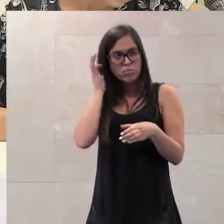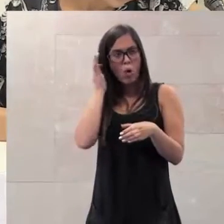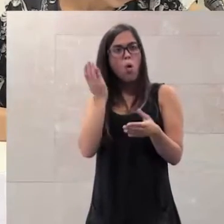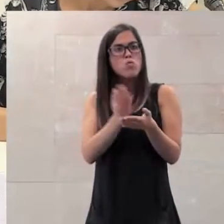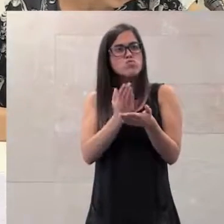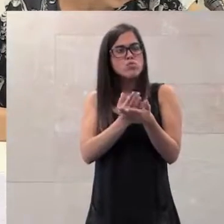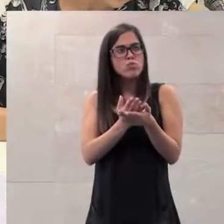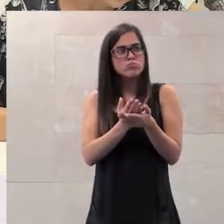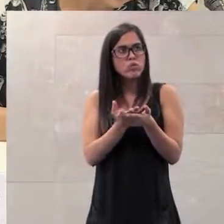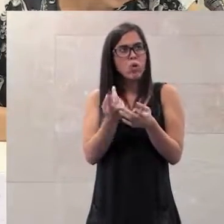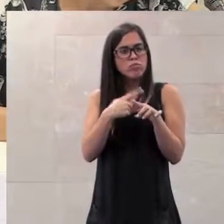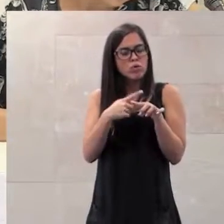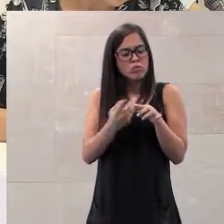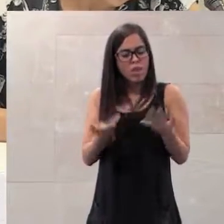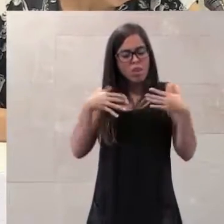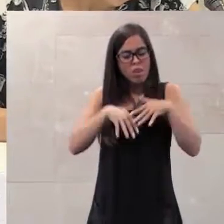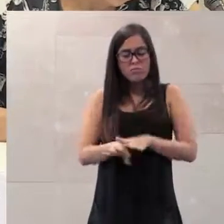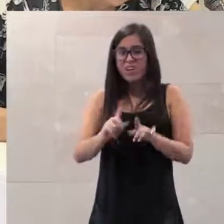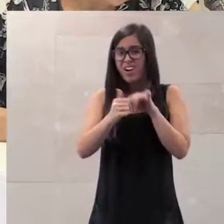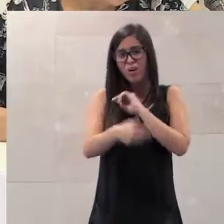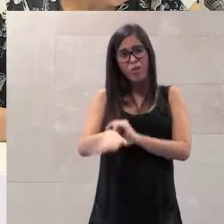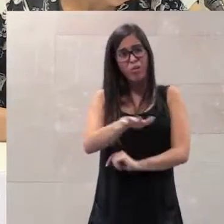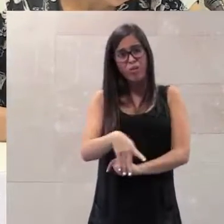cursos necesitan luego de un espacio